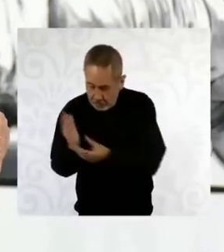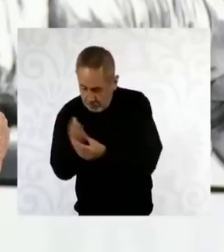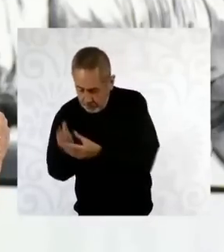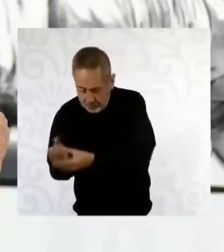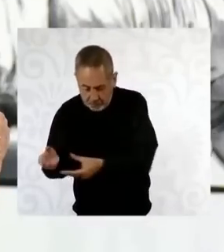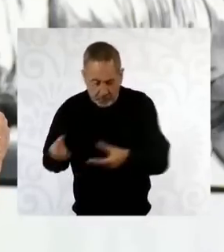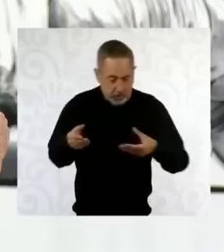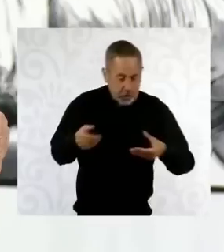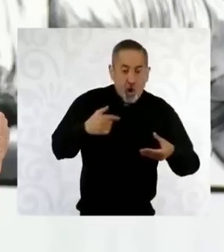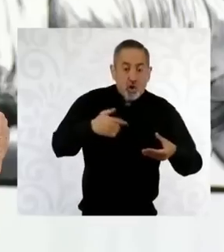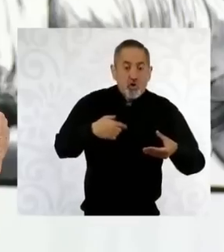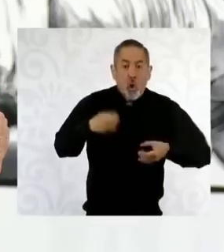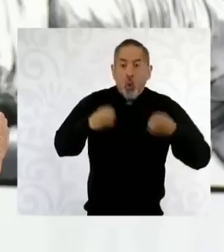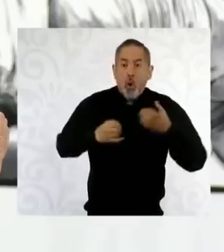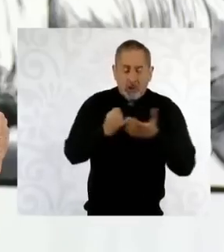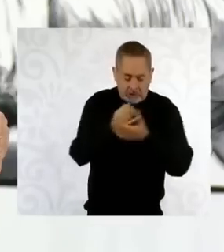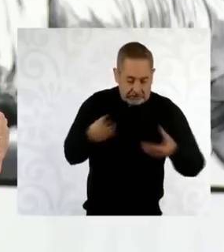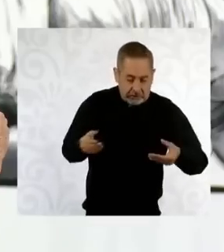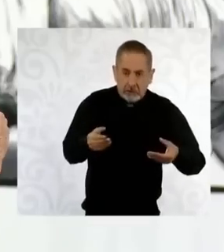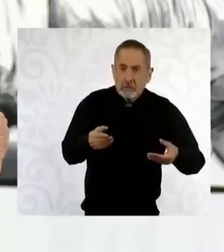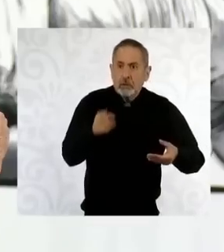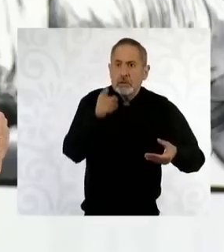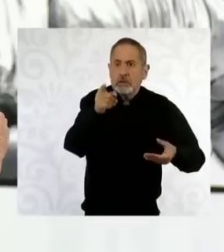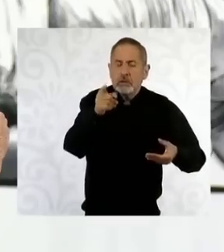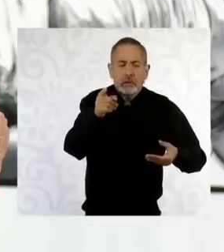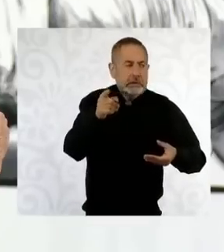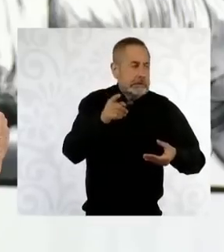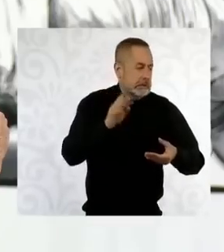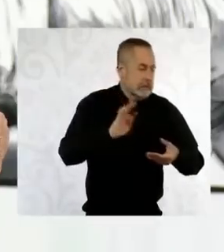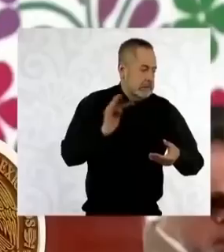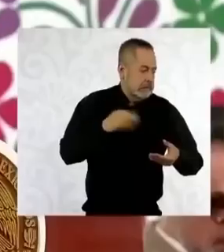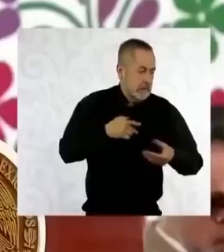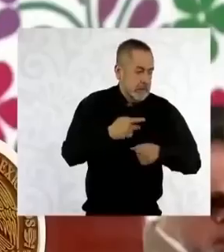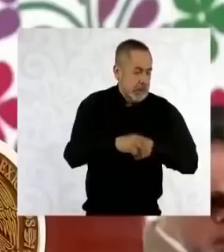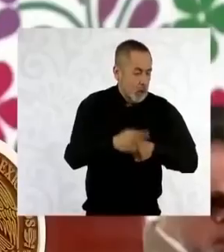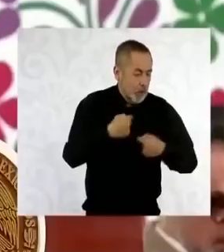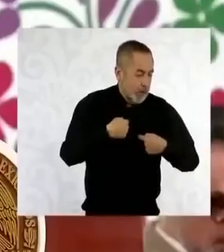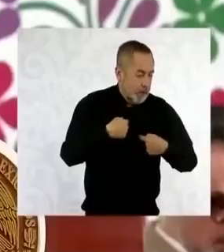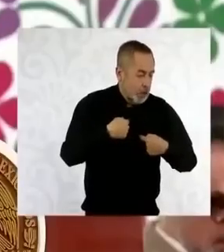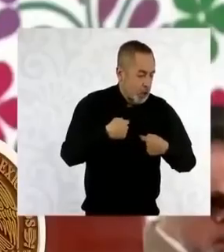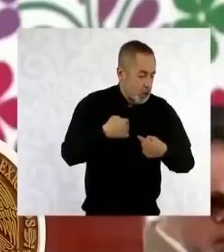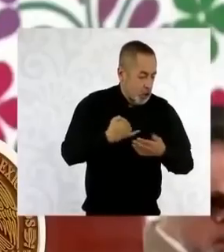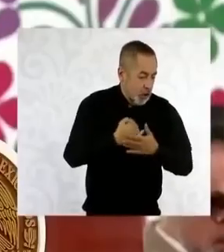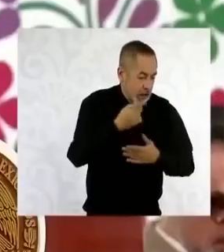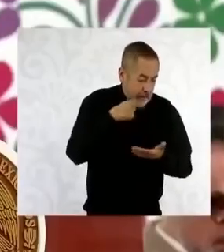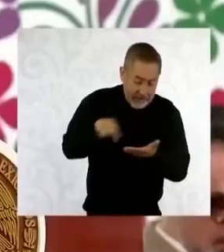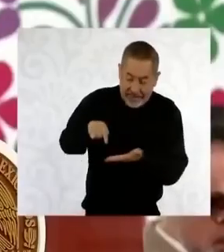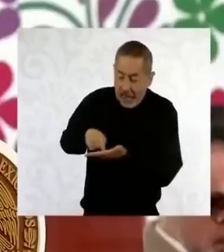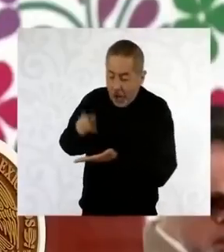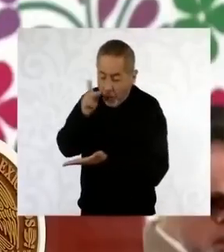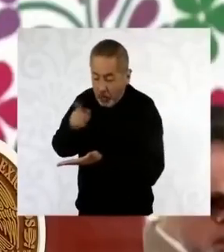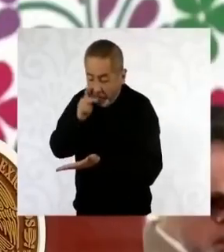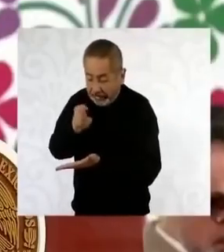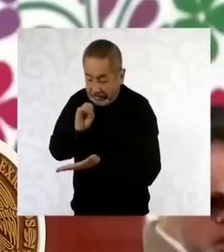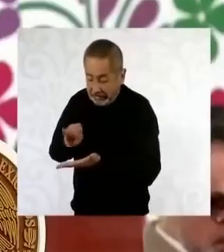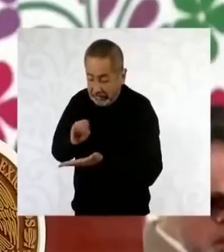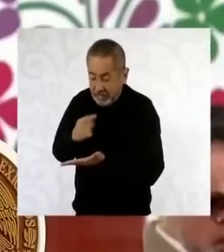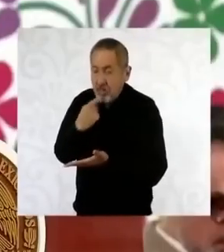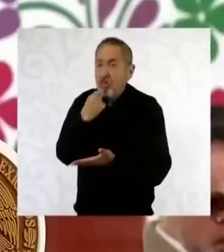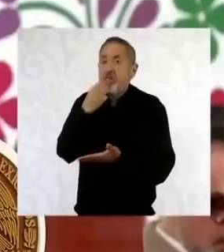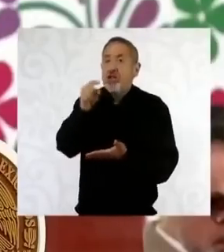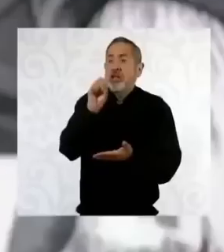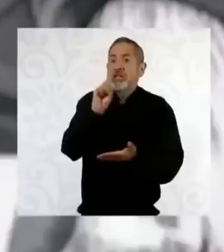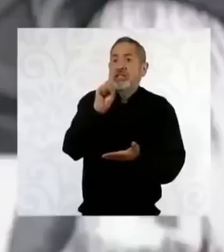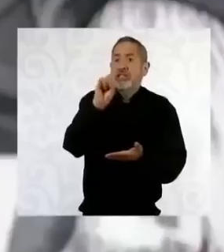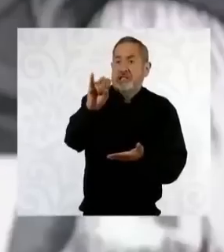juez tiene que determinar bajo su criterio si lo lleva en prisión o no. Entonces se dice,